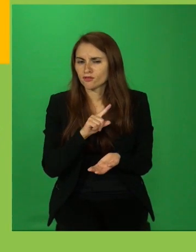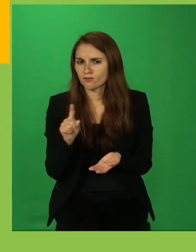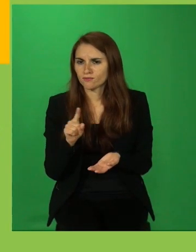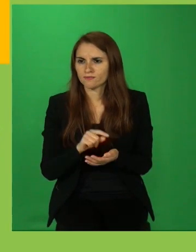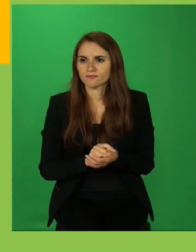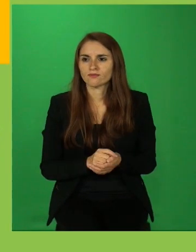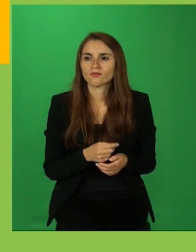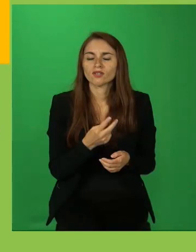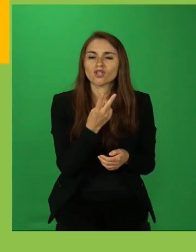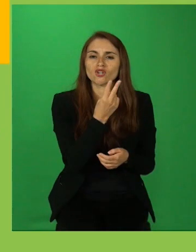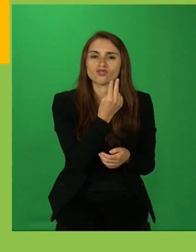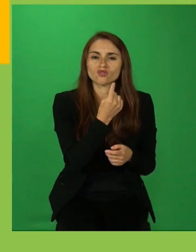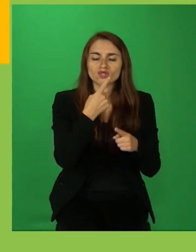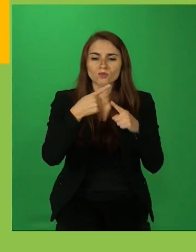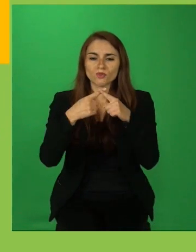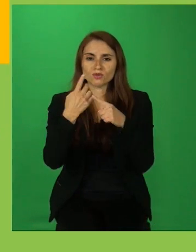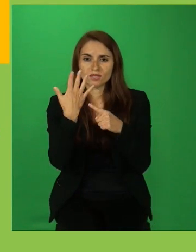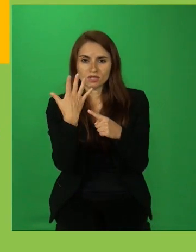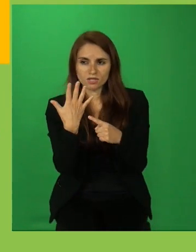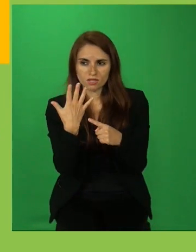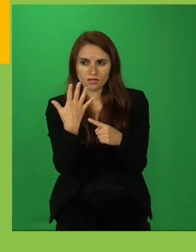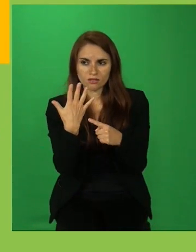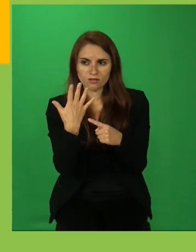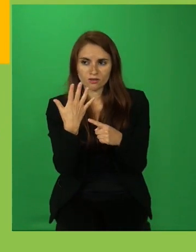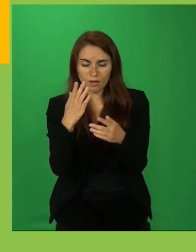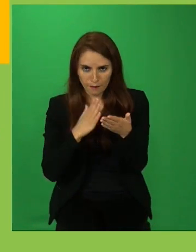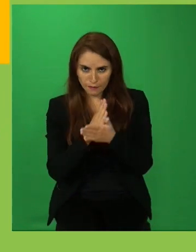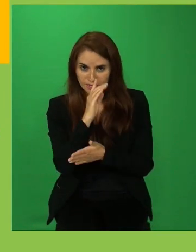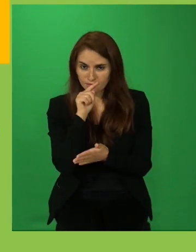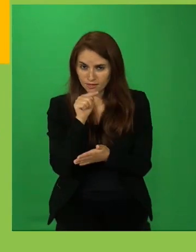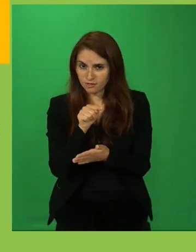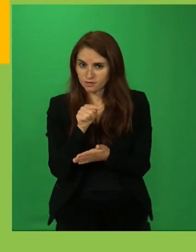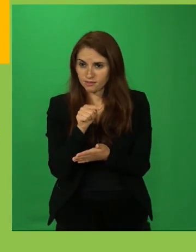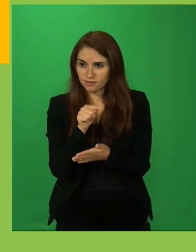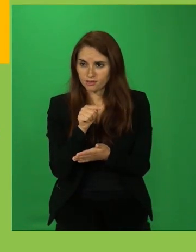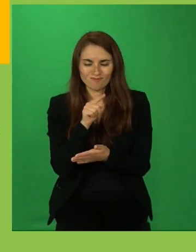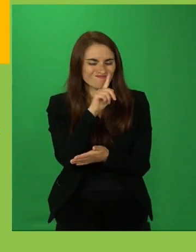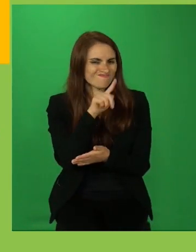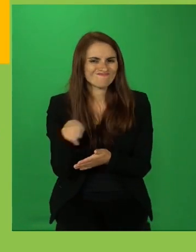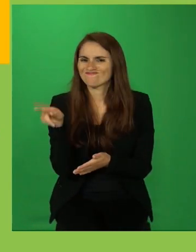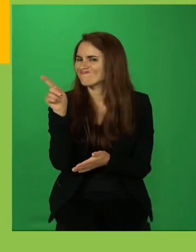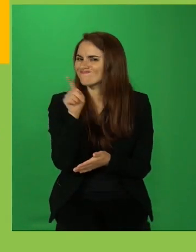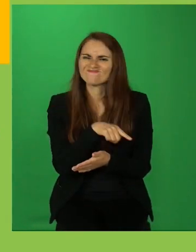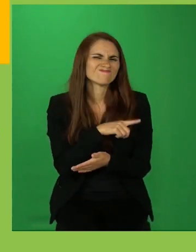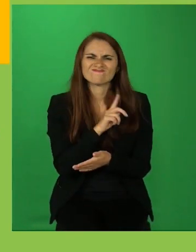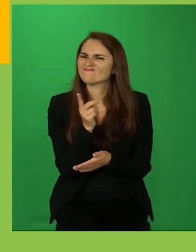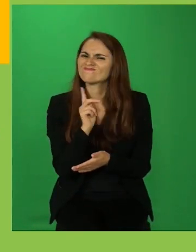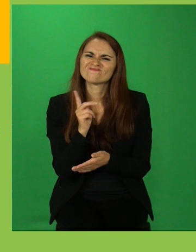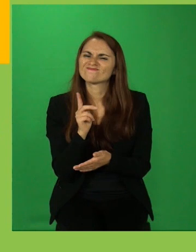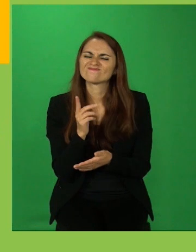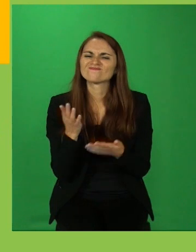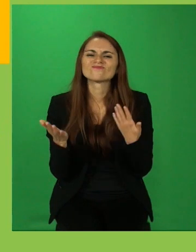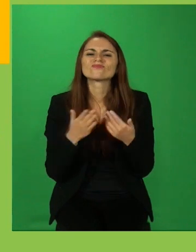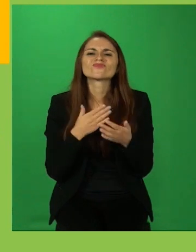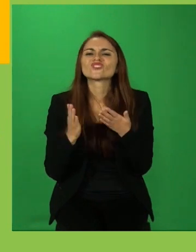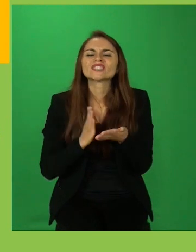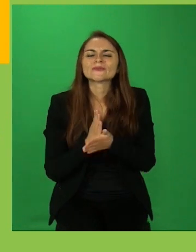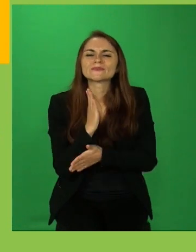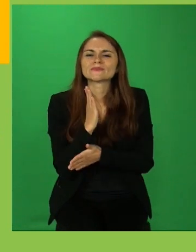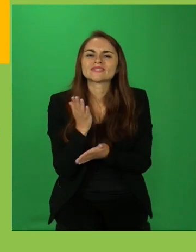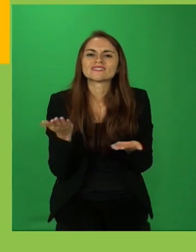12 x 5 tenemos que empezar por ahí no no tenemos que empezar por ahí